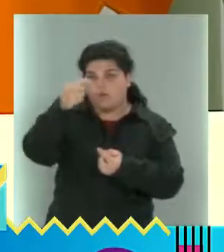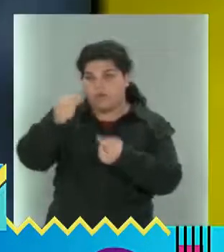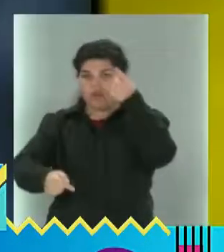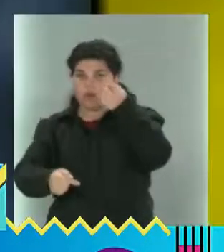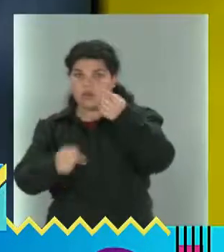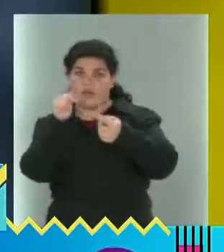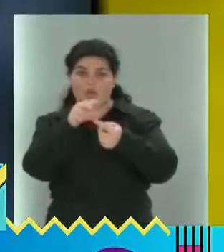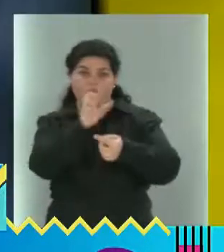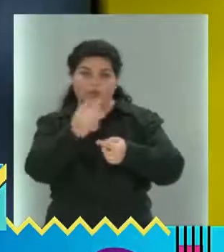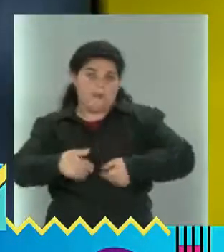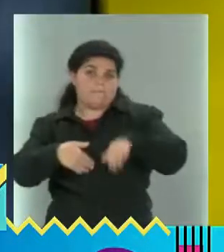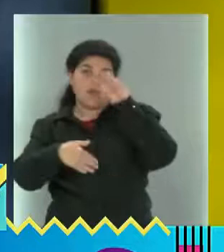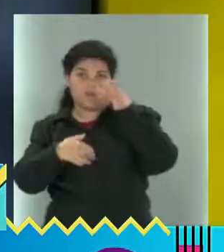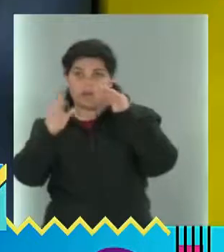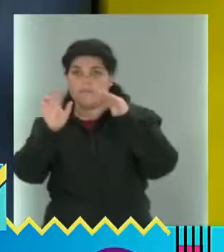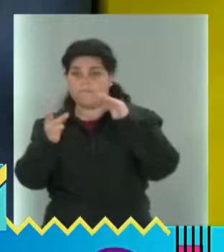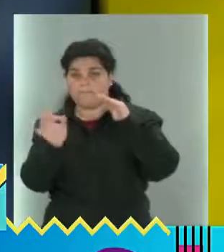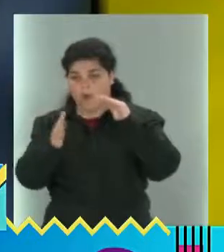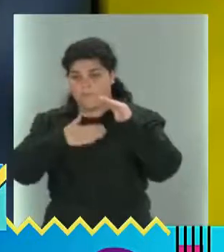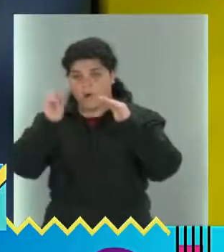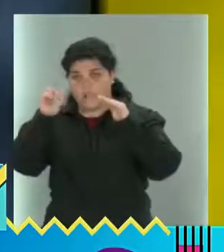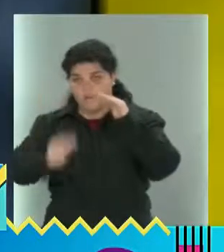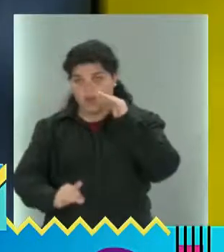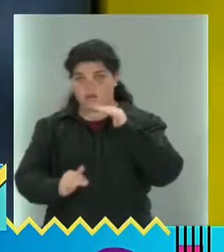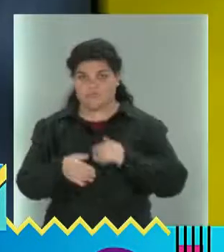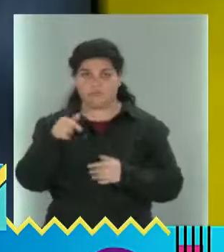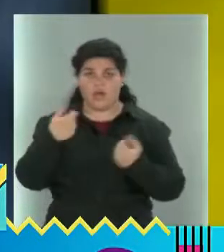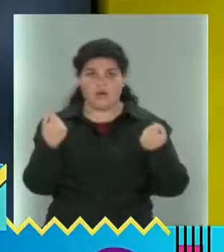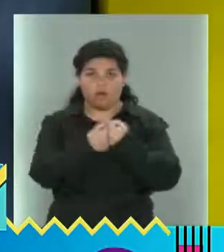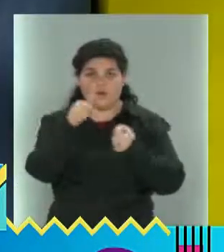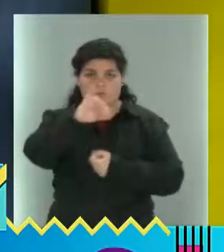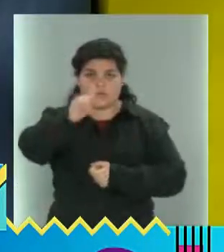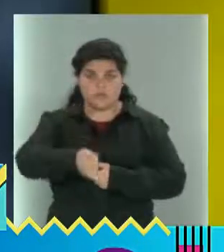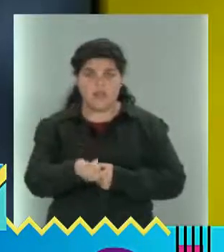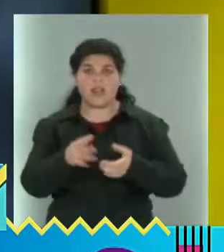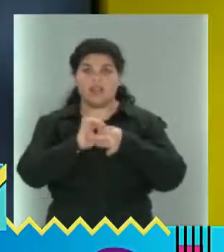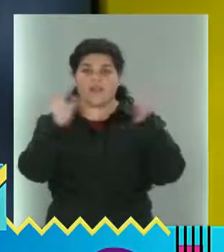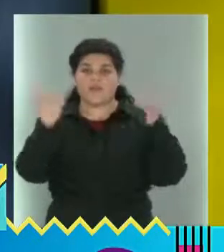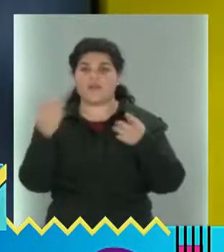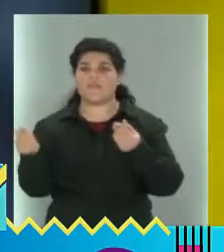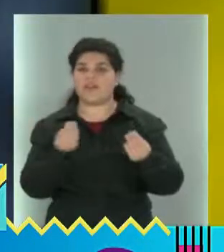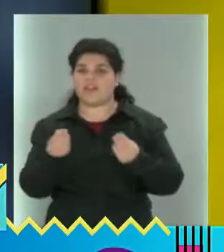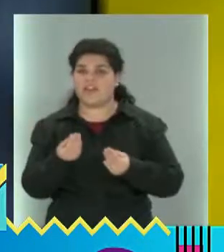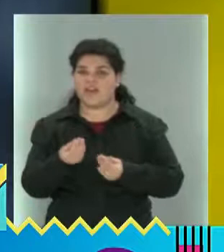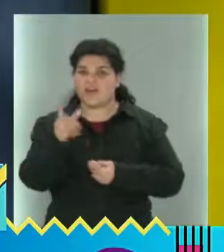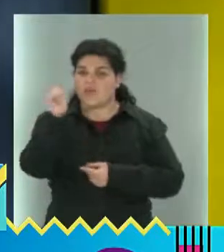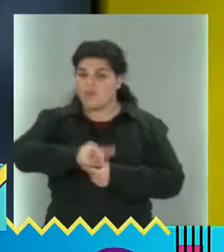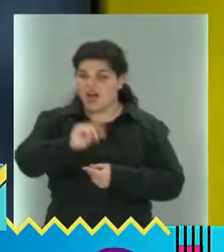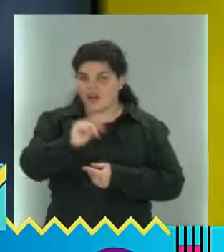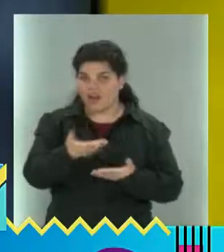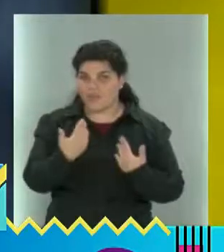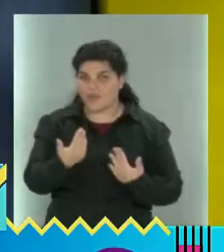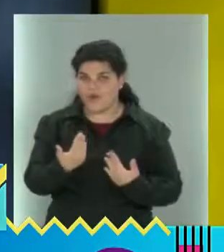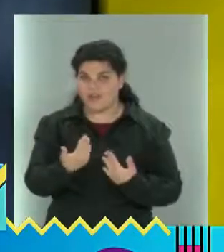Entonces, concuerdo con vos, liberar la importación de combustibles para abaratarle o